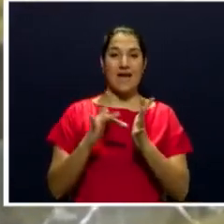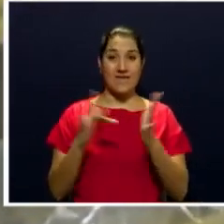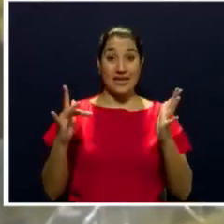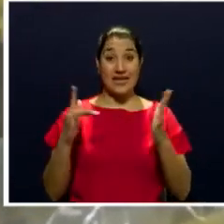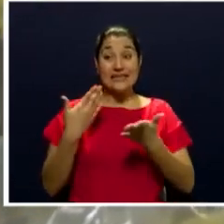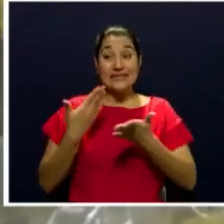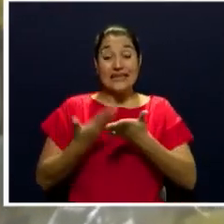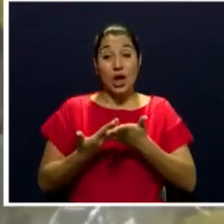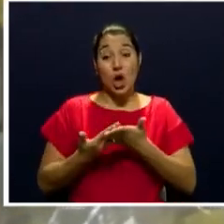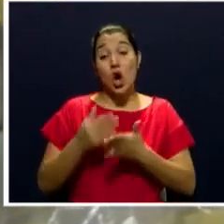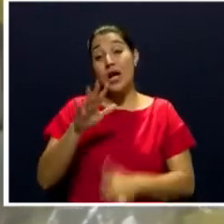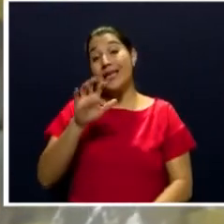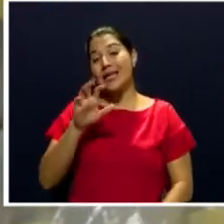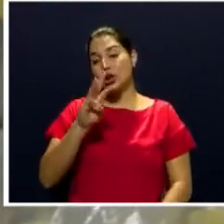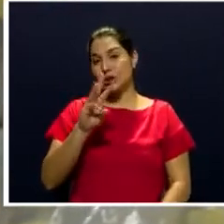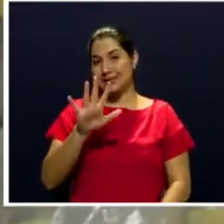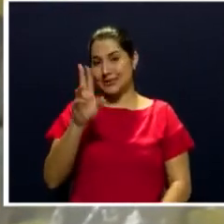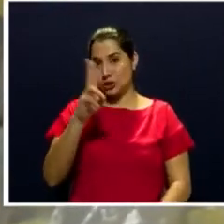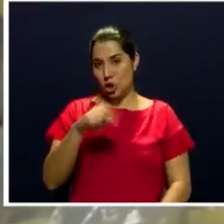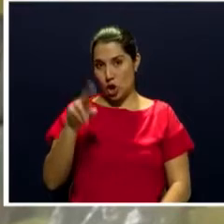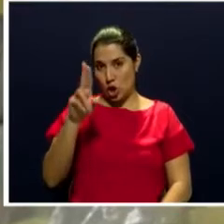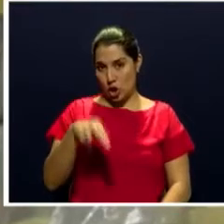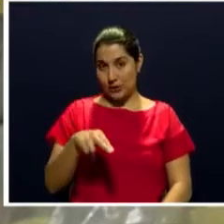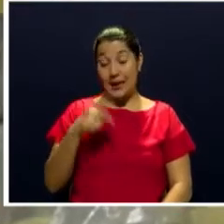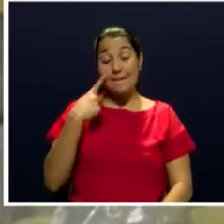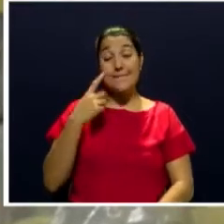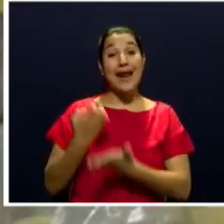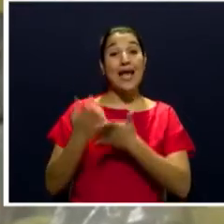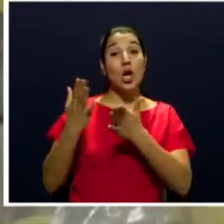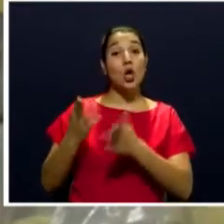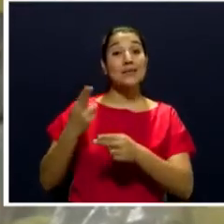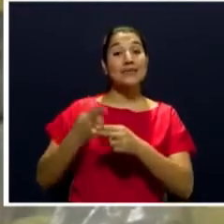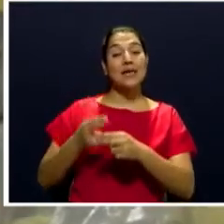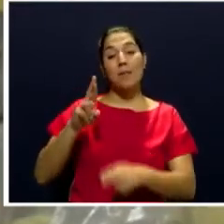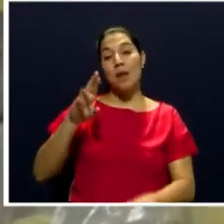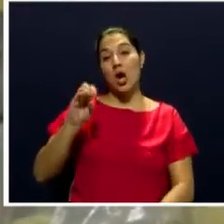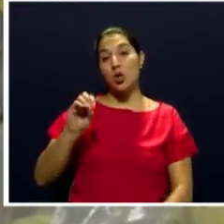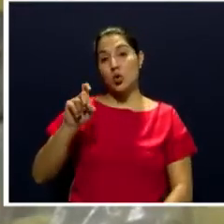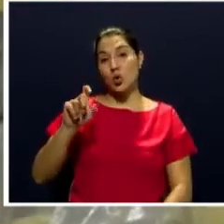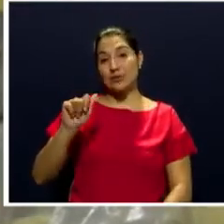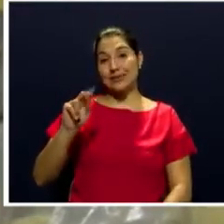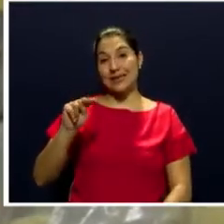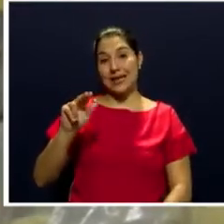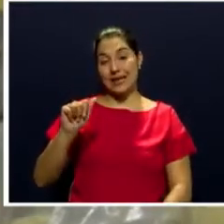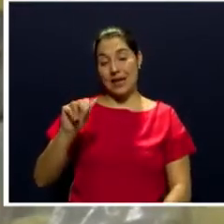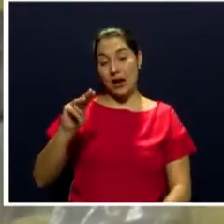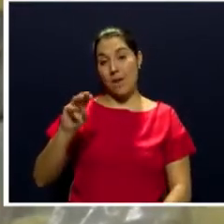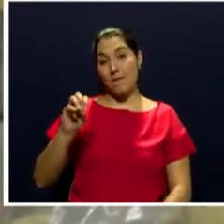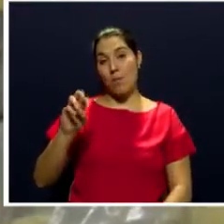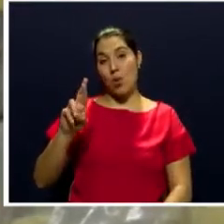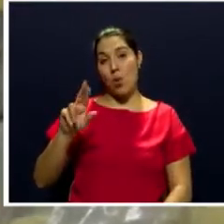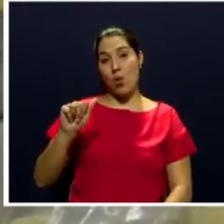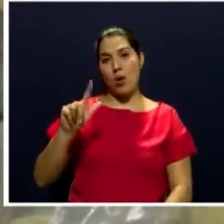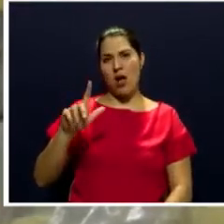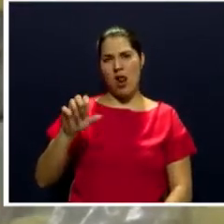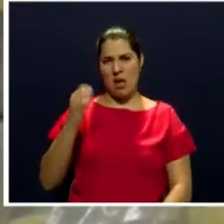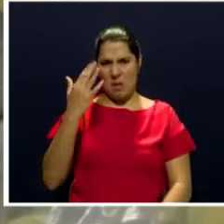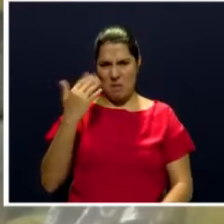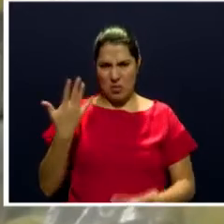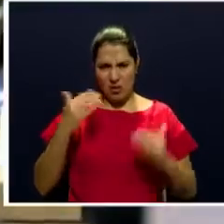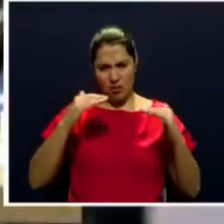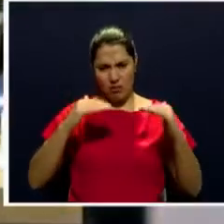los 565 colones. Para la economista Roxana Morales, esta fluctuación se debe, entre algunos factores, al desplome